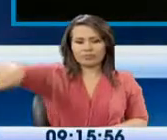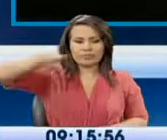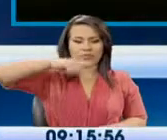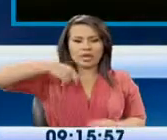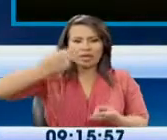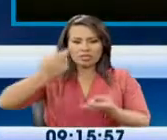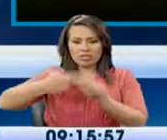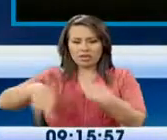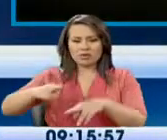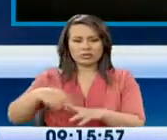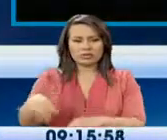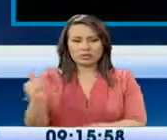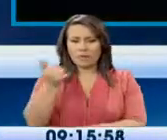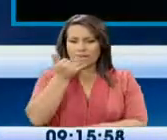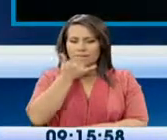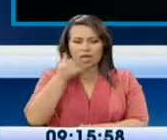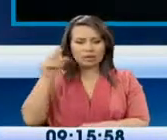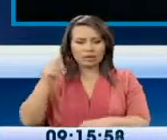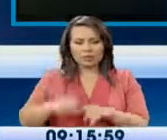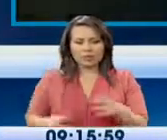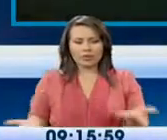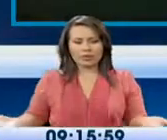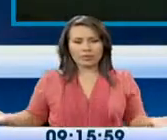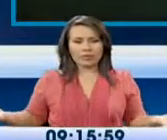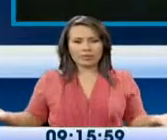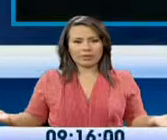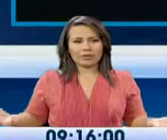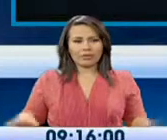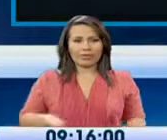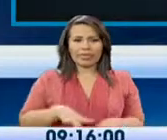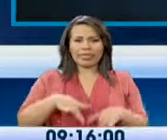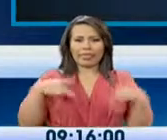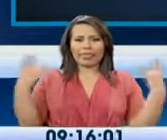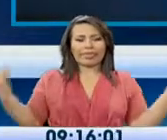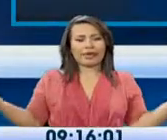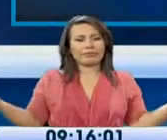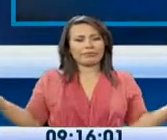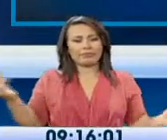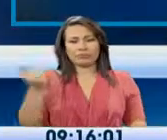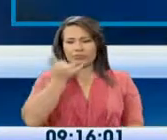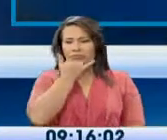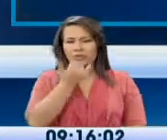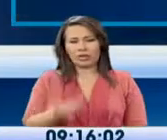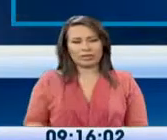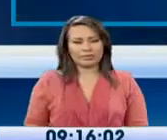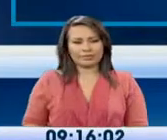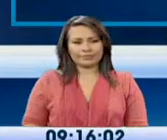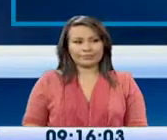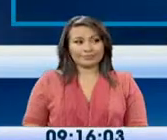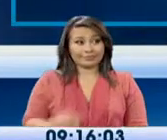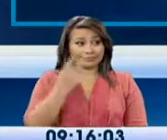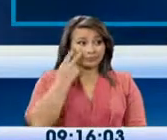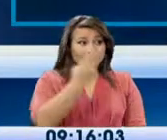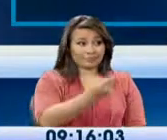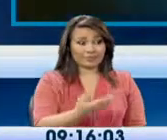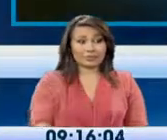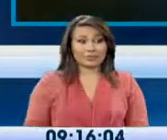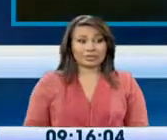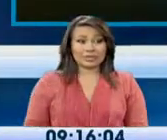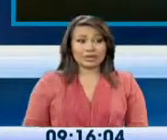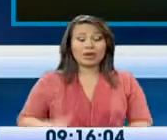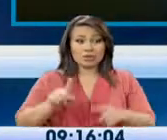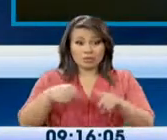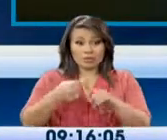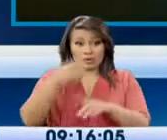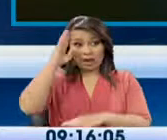que ponen de manifiesto, como tú acabas de decir, para enriquecerse. Así es. ¿Qué te parece? ¿Qué te parece si mientras la